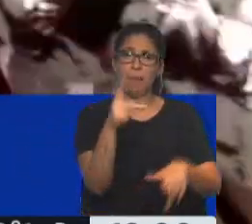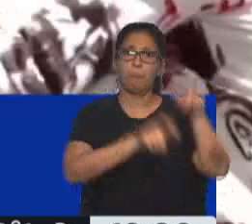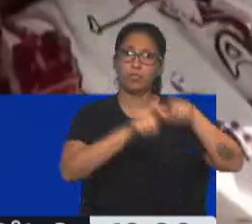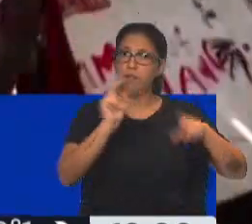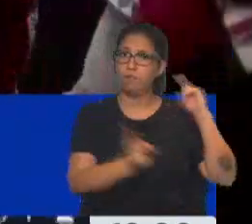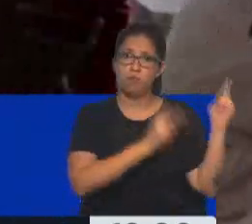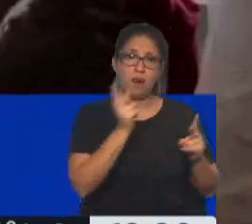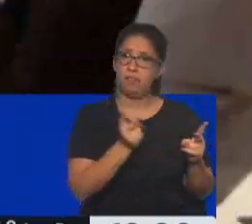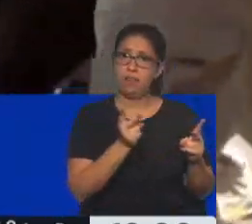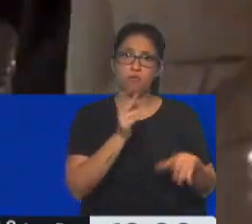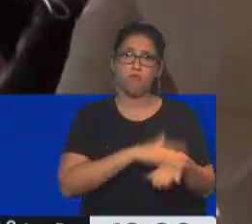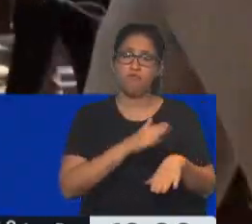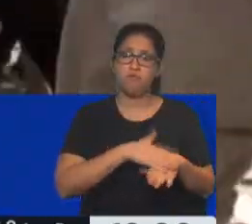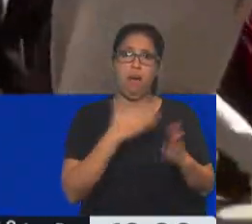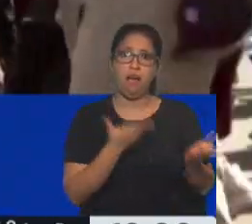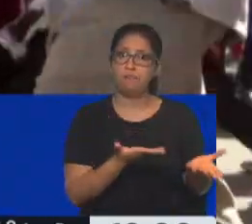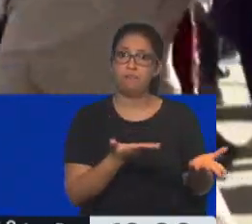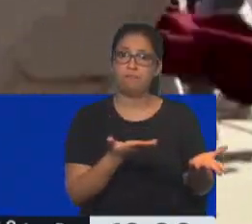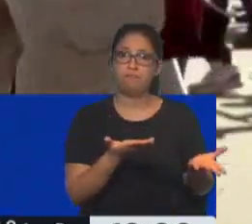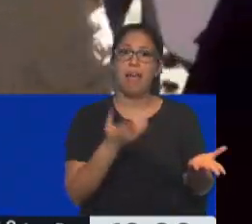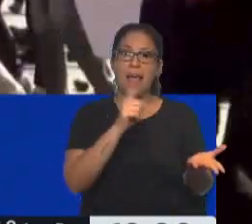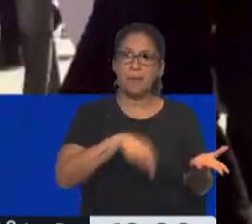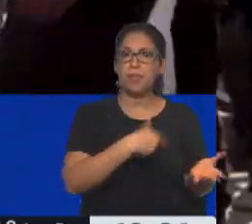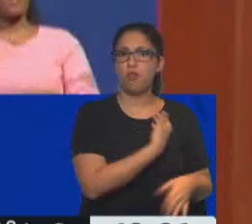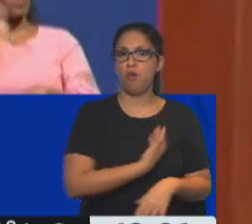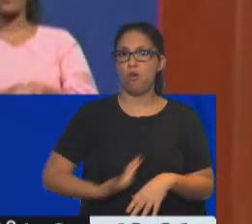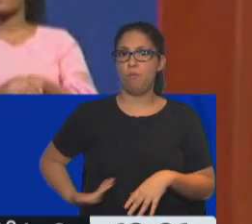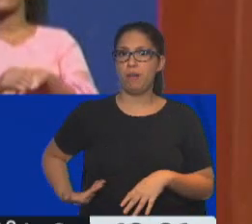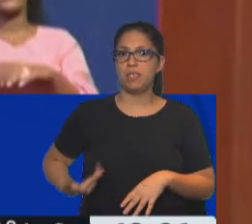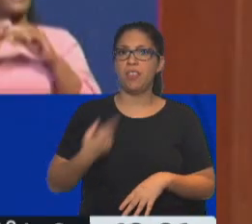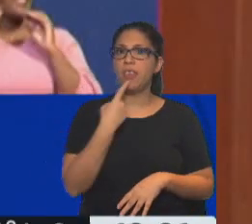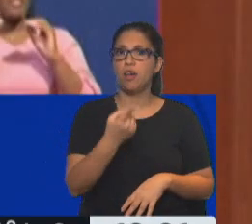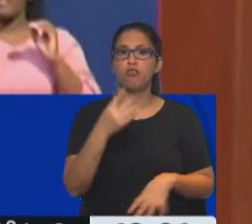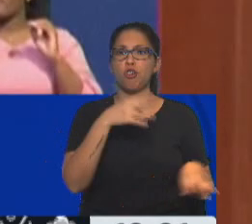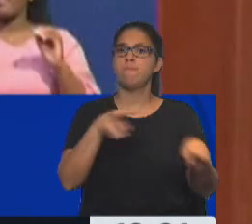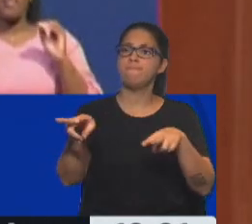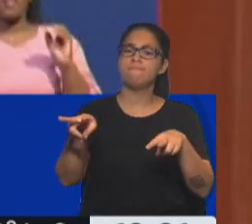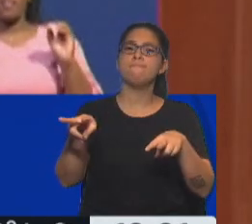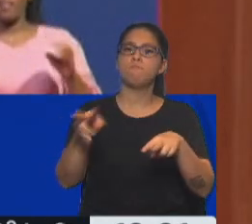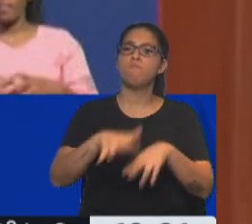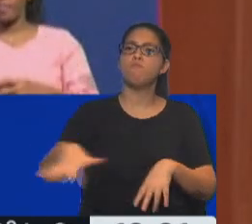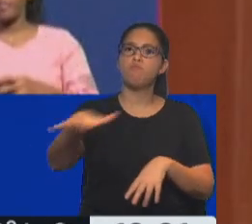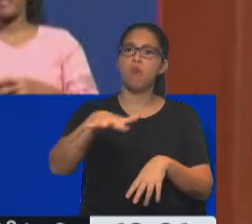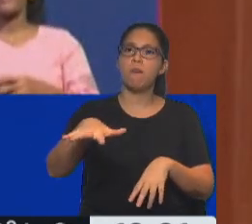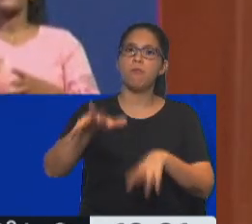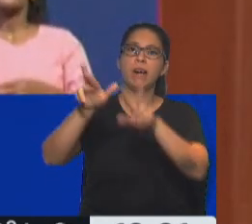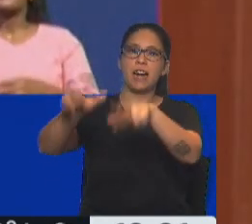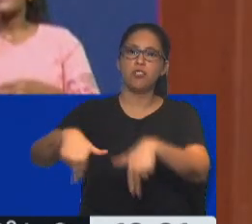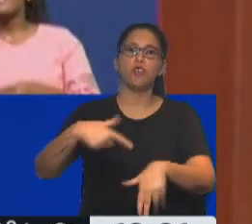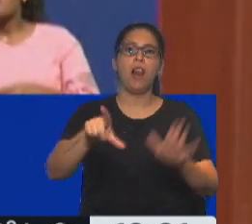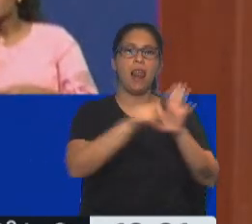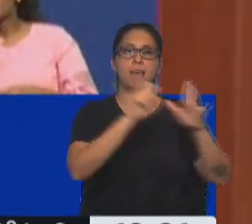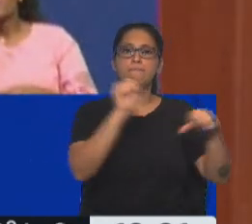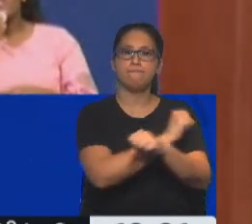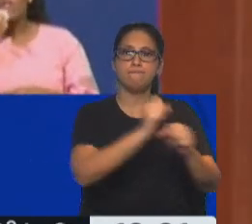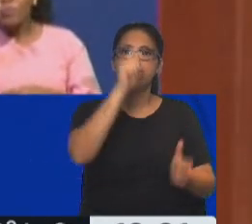lleva a justamente que el mandatario diga: escuché al pueblo y no voy a promulgar esta ley. Eso fue, digamos,